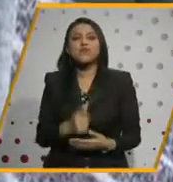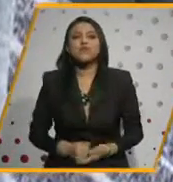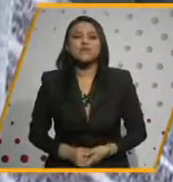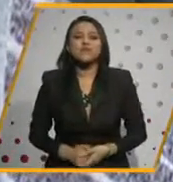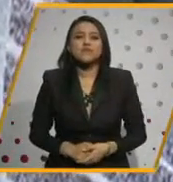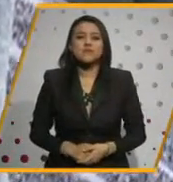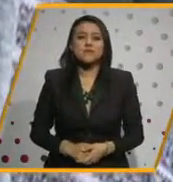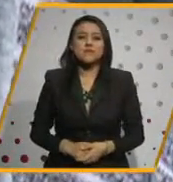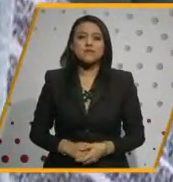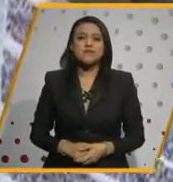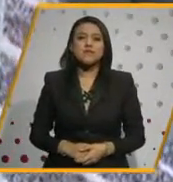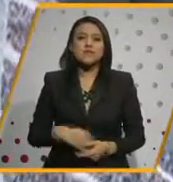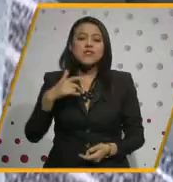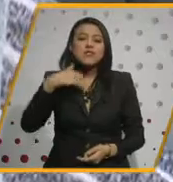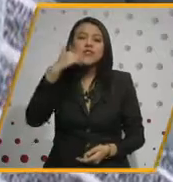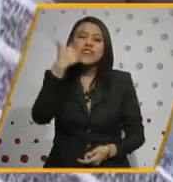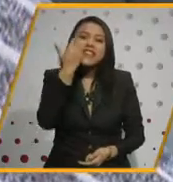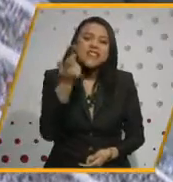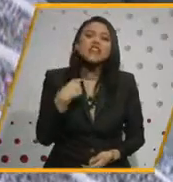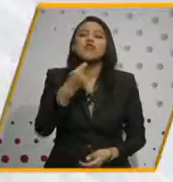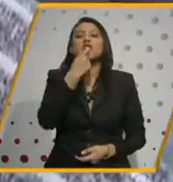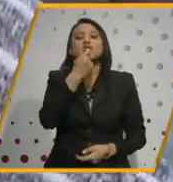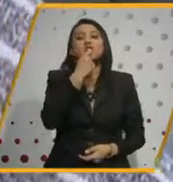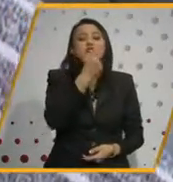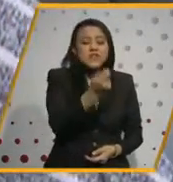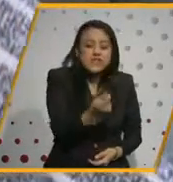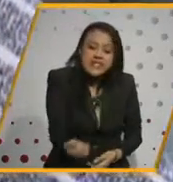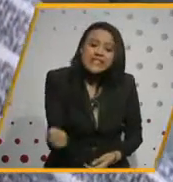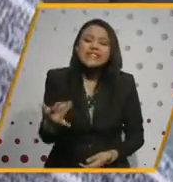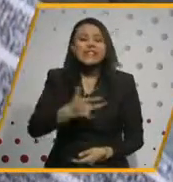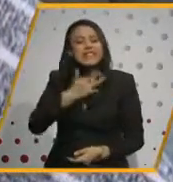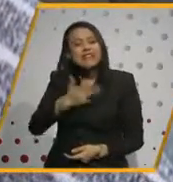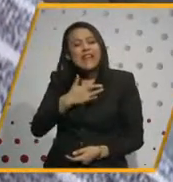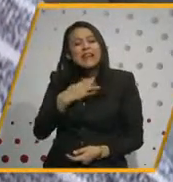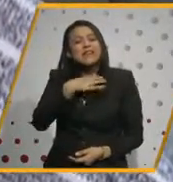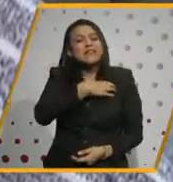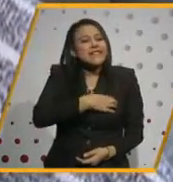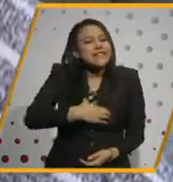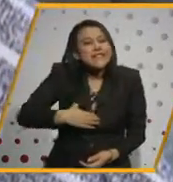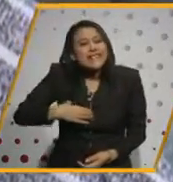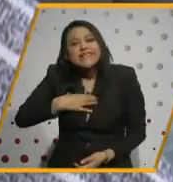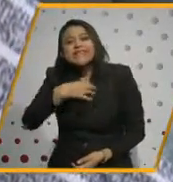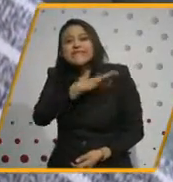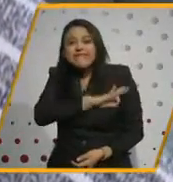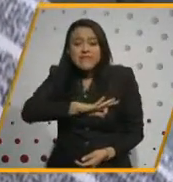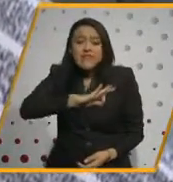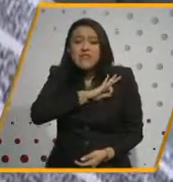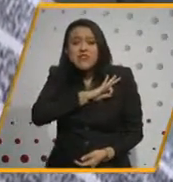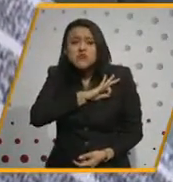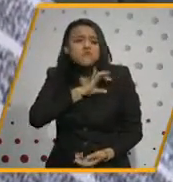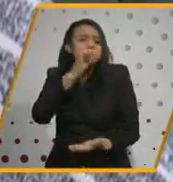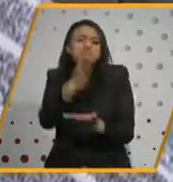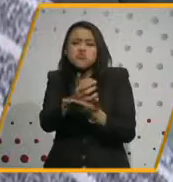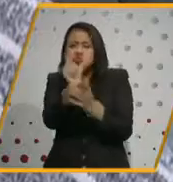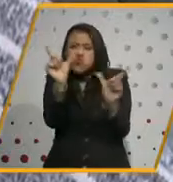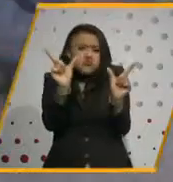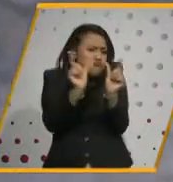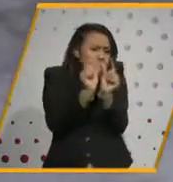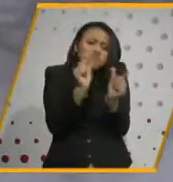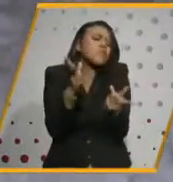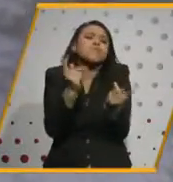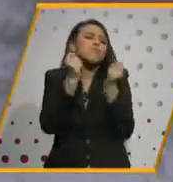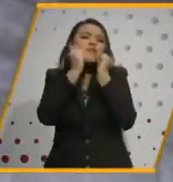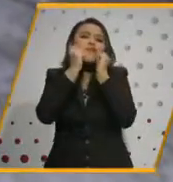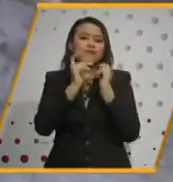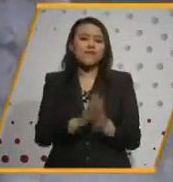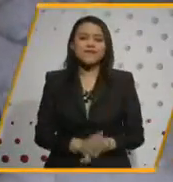Para que los niños estén contentos, se sientan felices, aunque sea un juguetito, aunque sea cochecito de plástico. Así